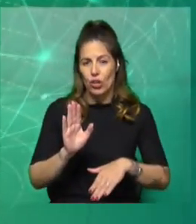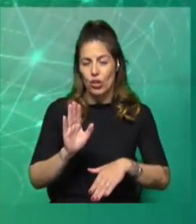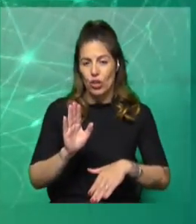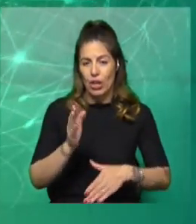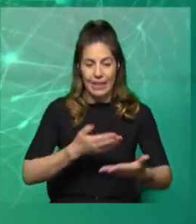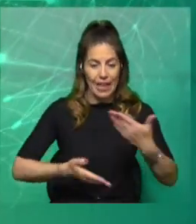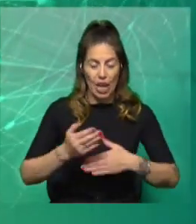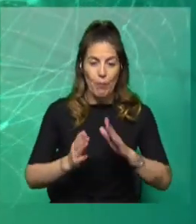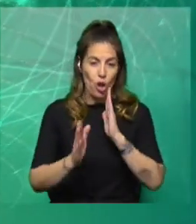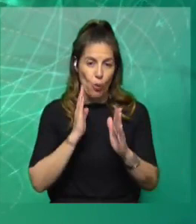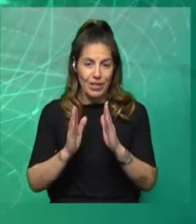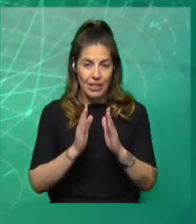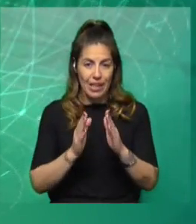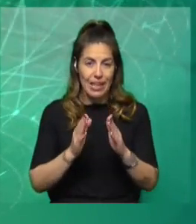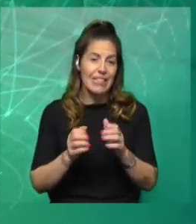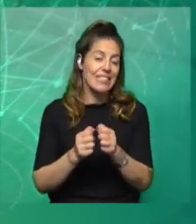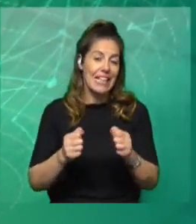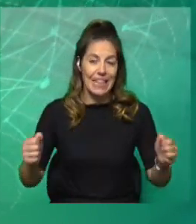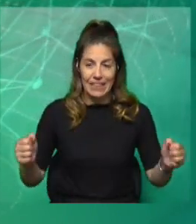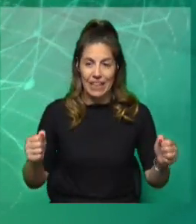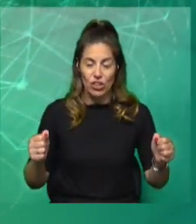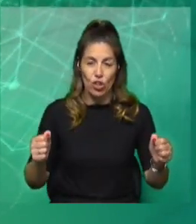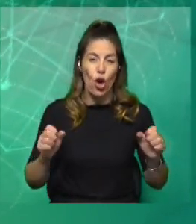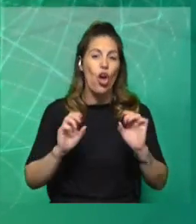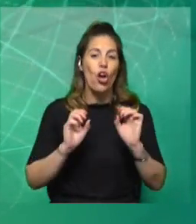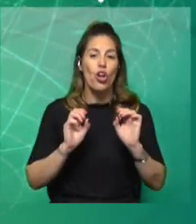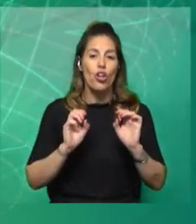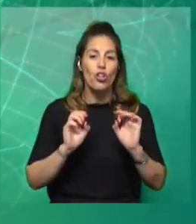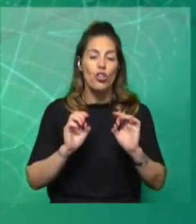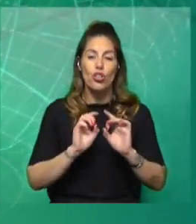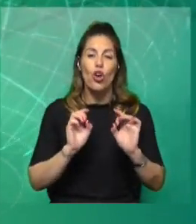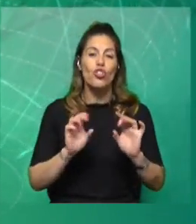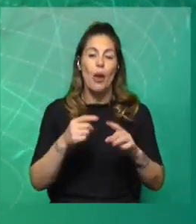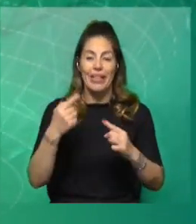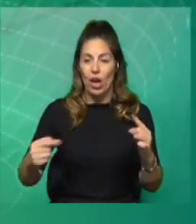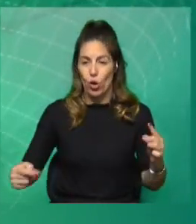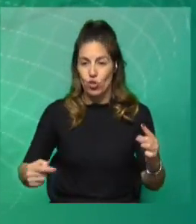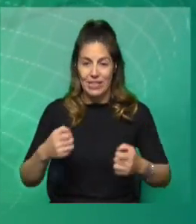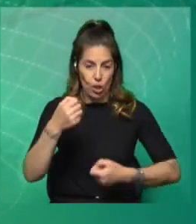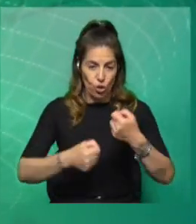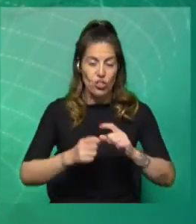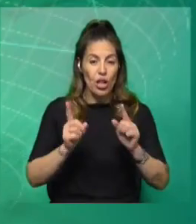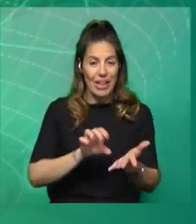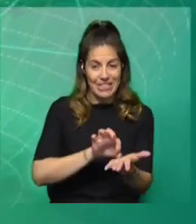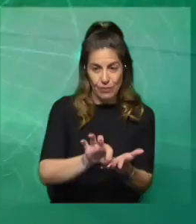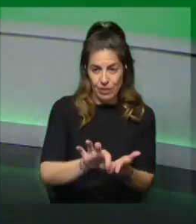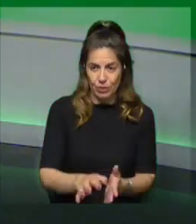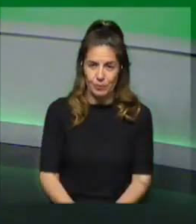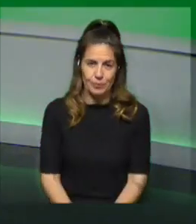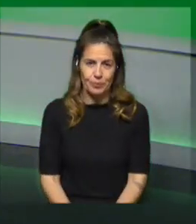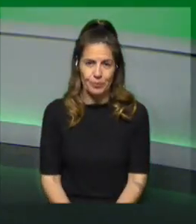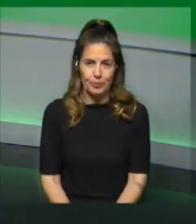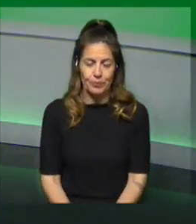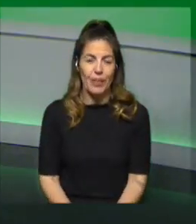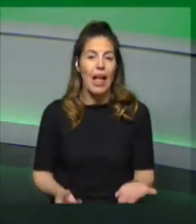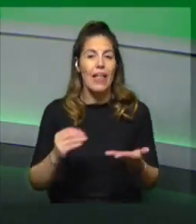comercial que se está extendiendo naturalmente ya no solo a bienes industrializados, sino a servicios.